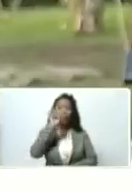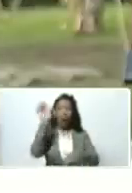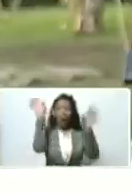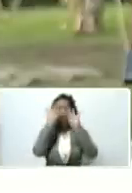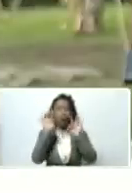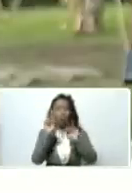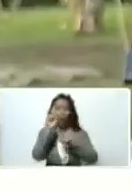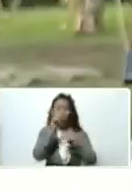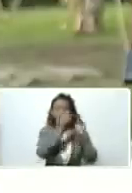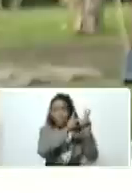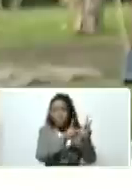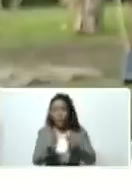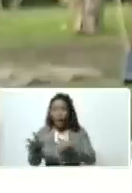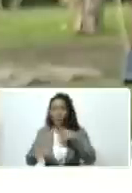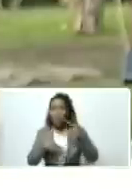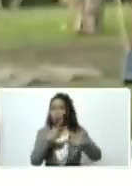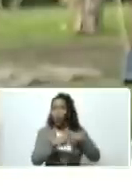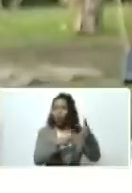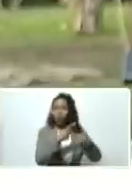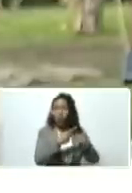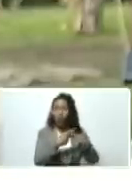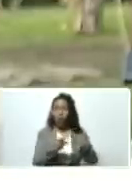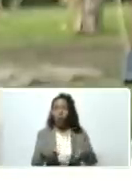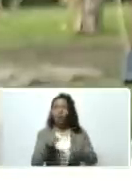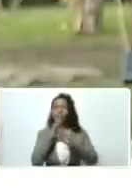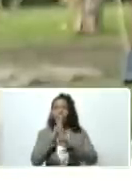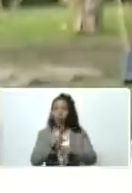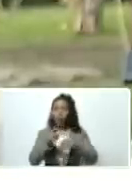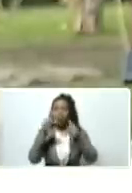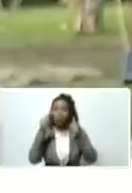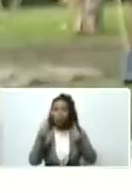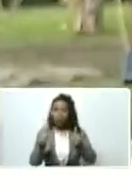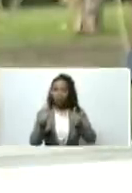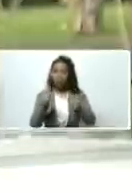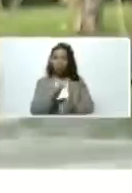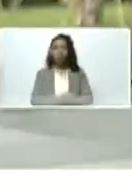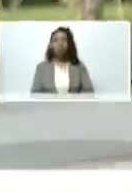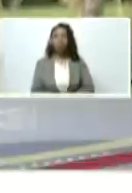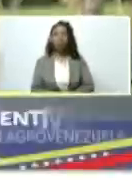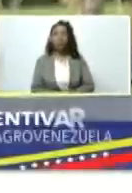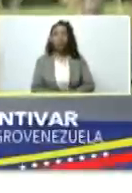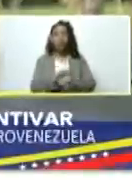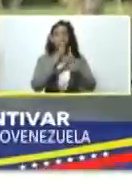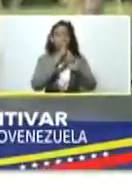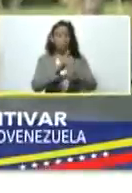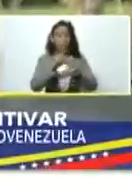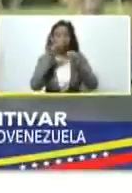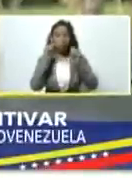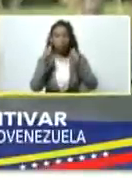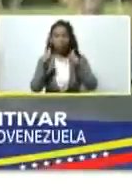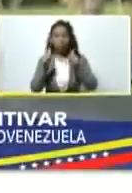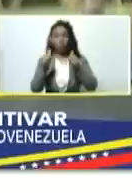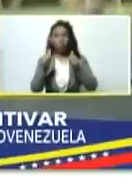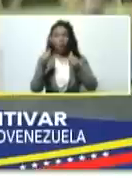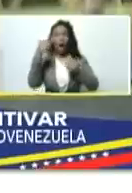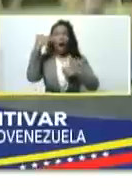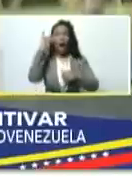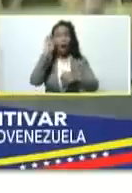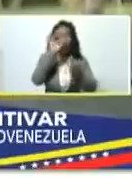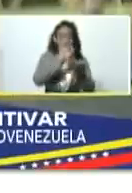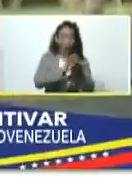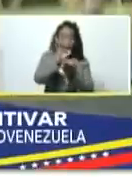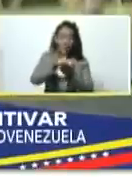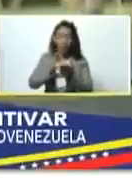un plan productivo con resultado con resultado tenemos una estrategia